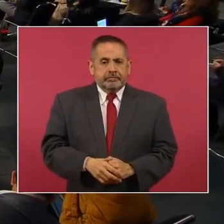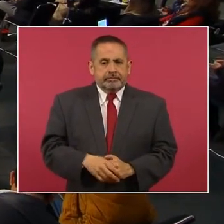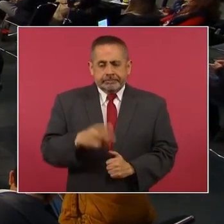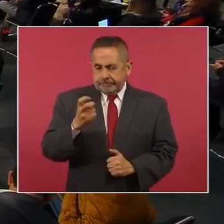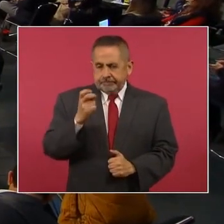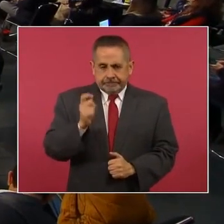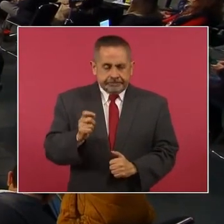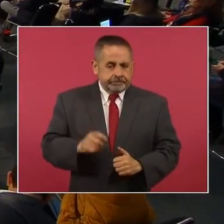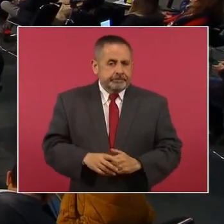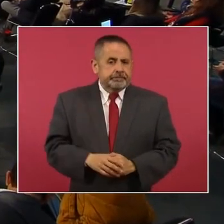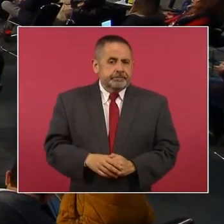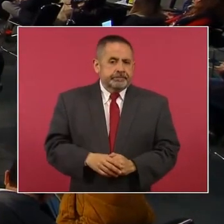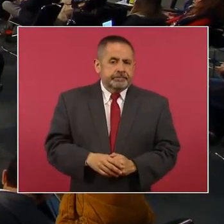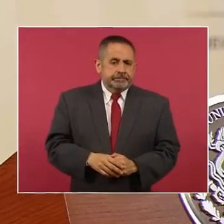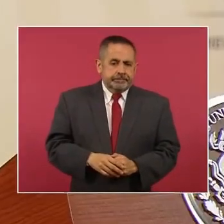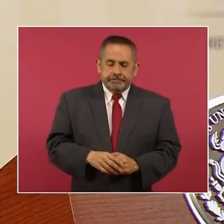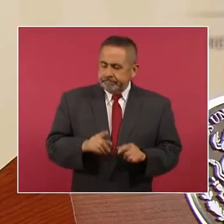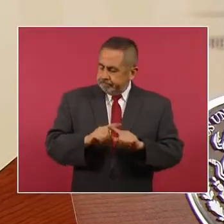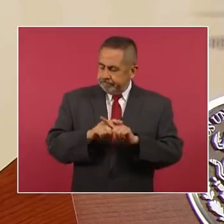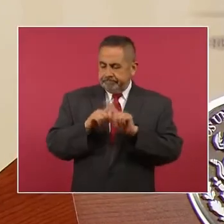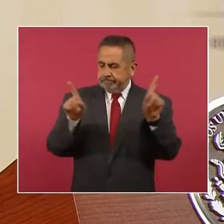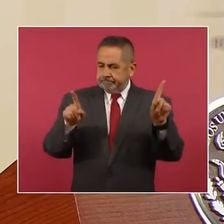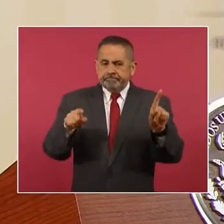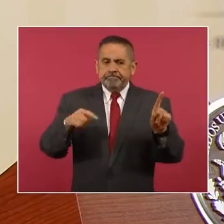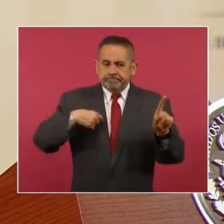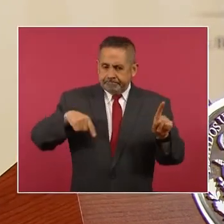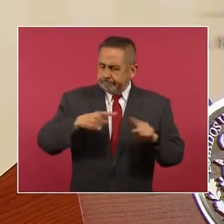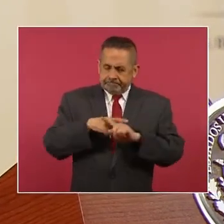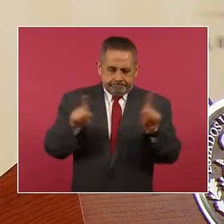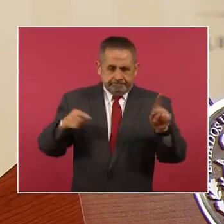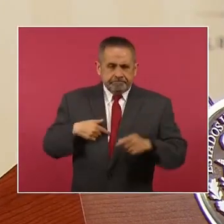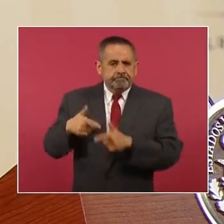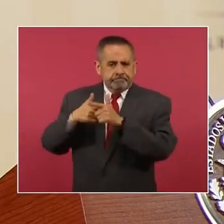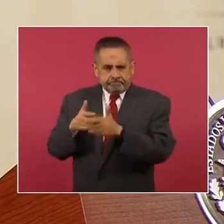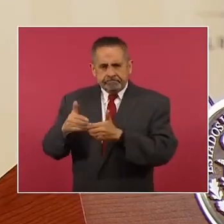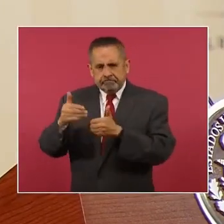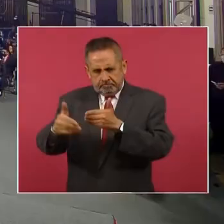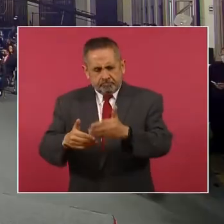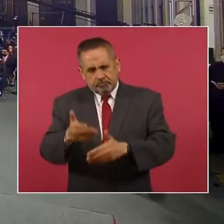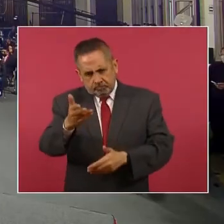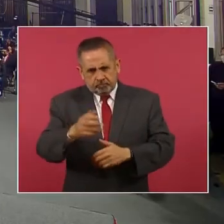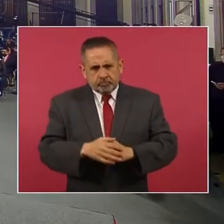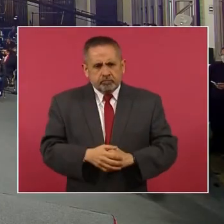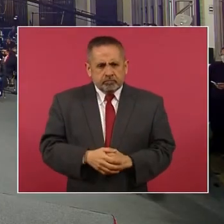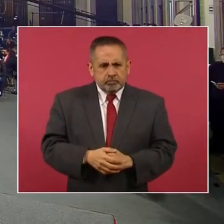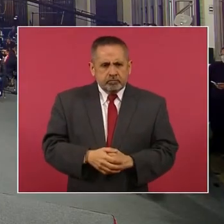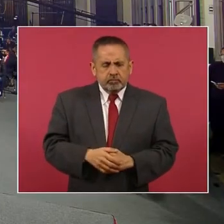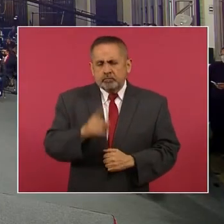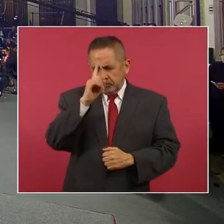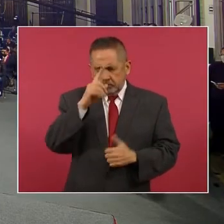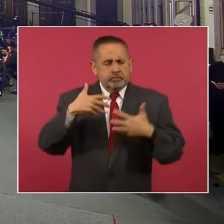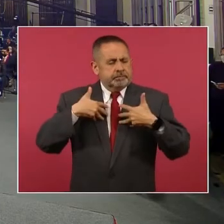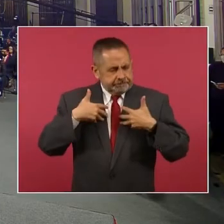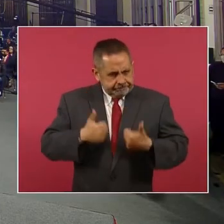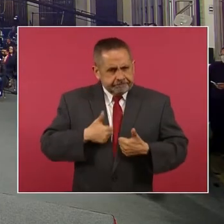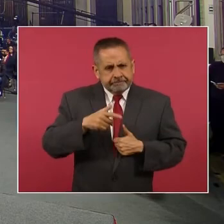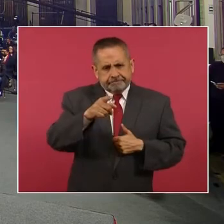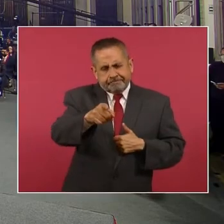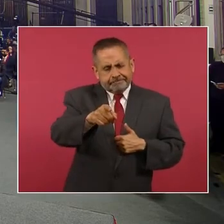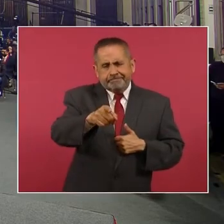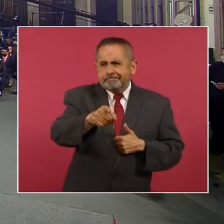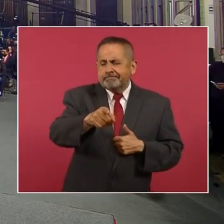Entonces, sí somos distintos y vamos a seguir adelante. Y comprendemos tu